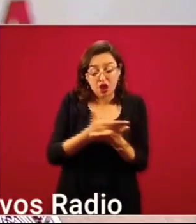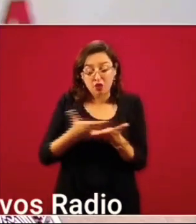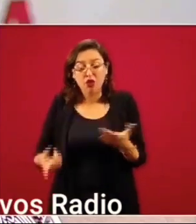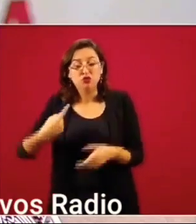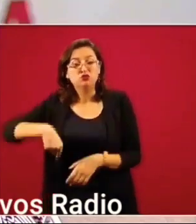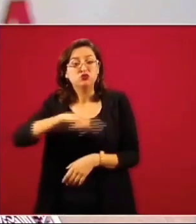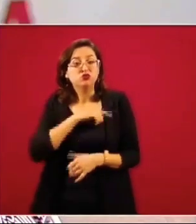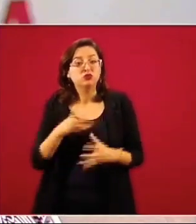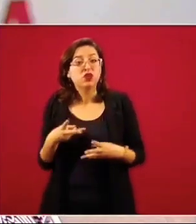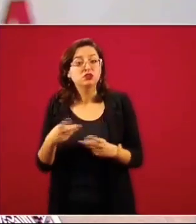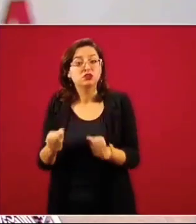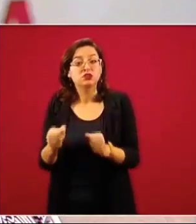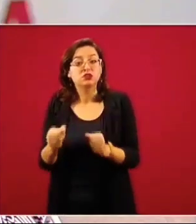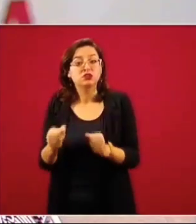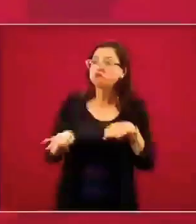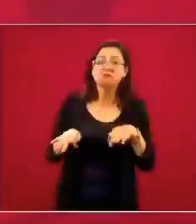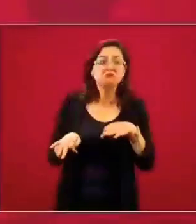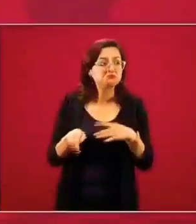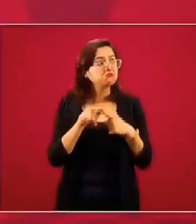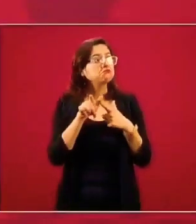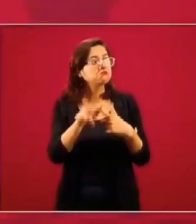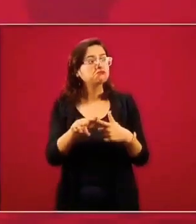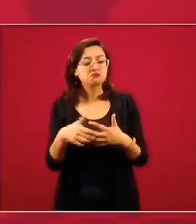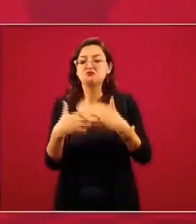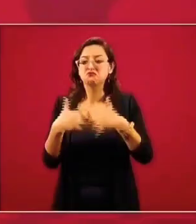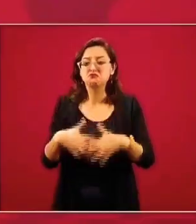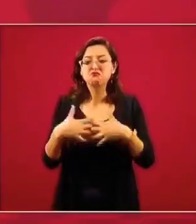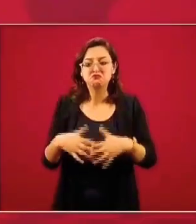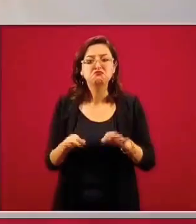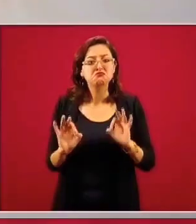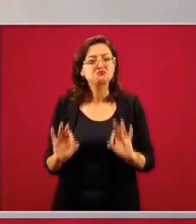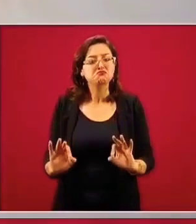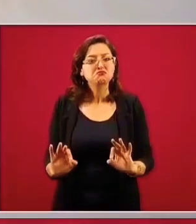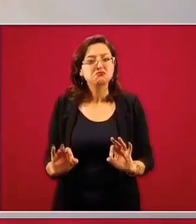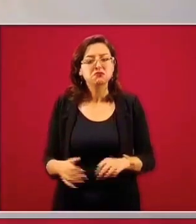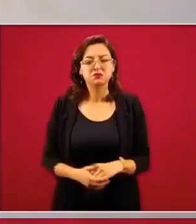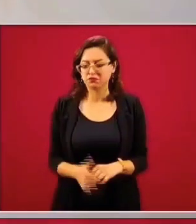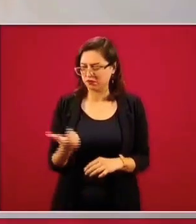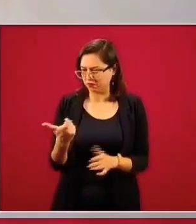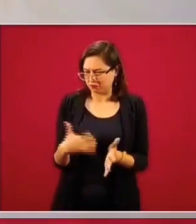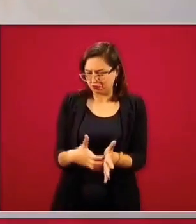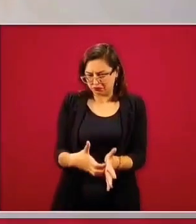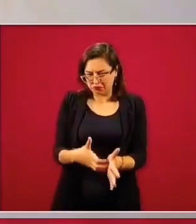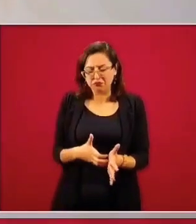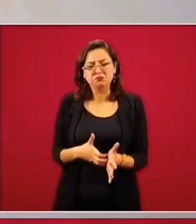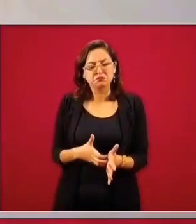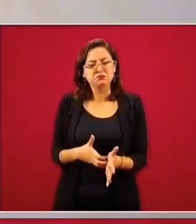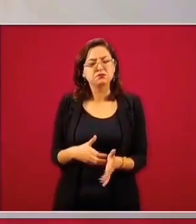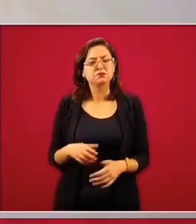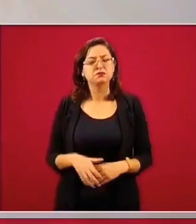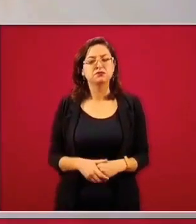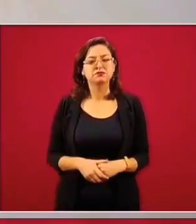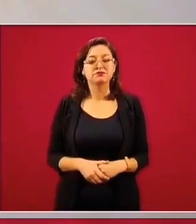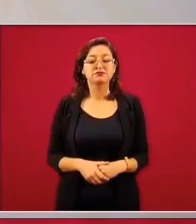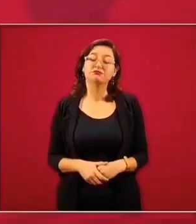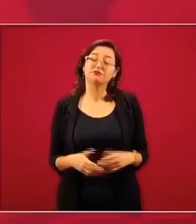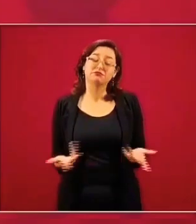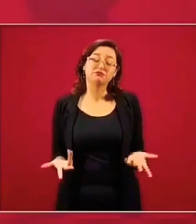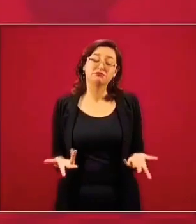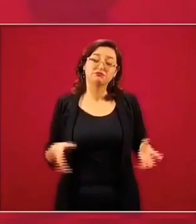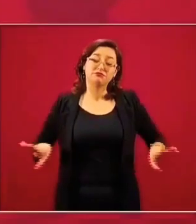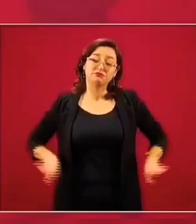funcionan las cosas? Si hay austeridad, que repito, es un asunto de